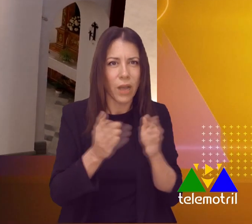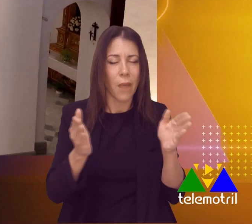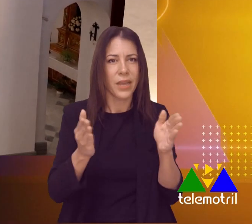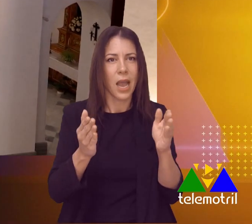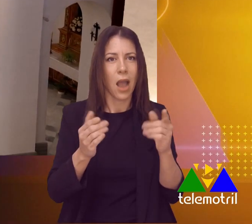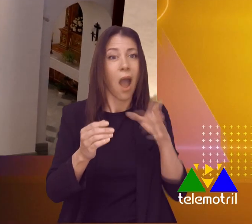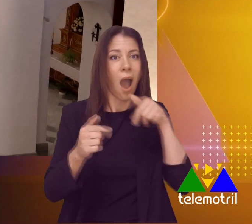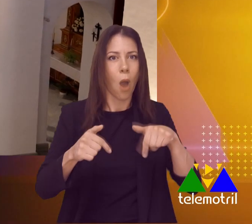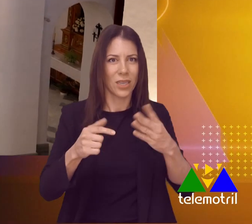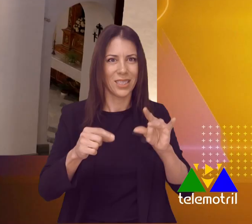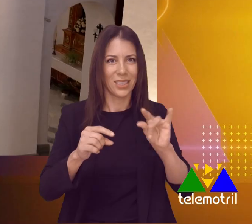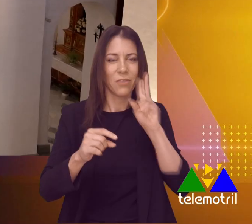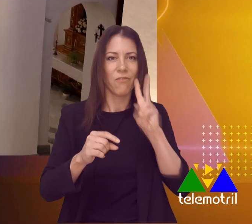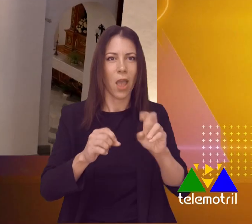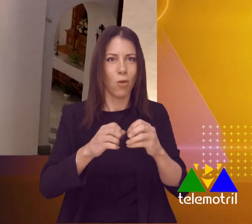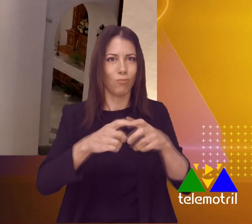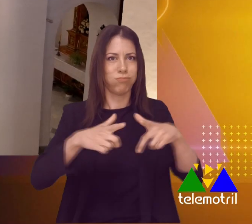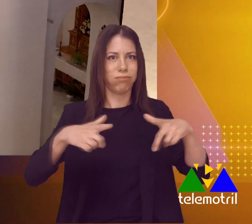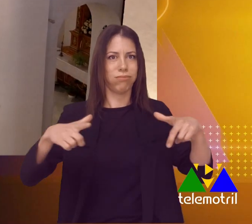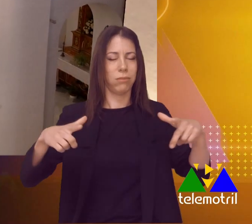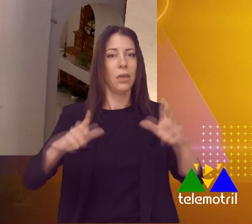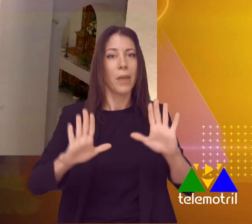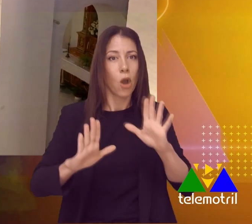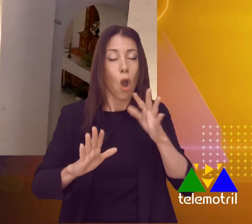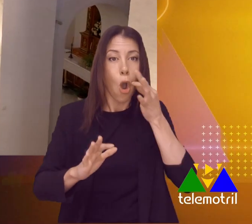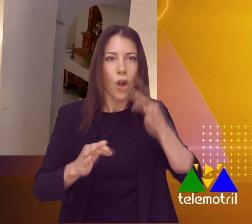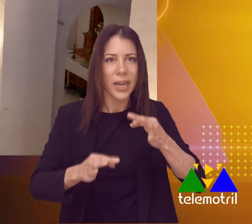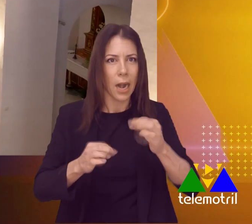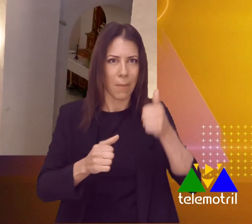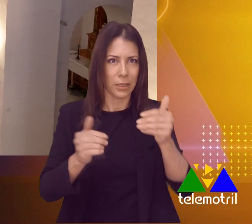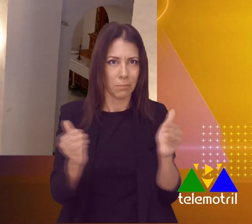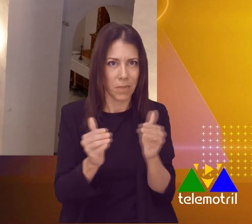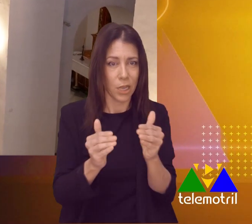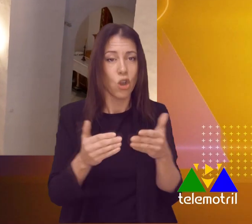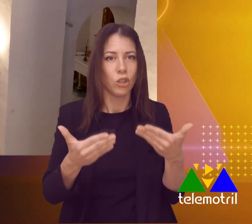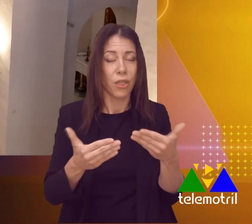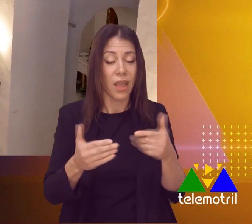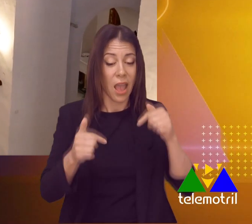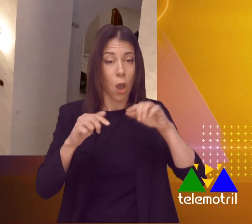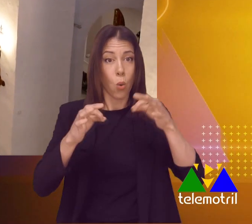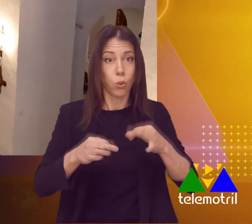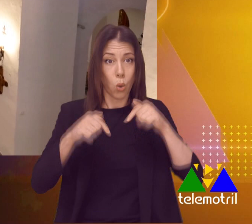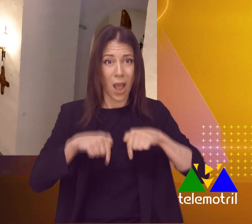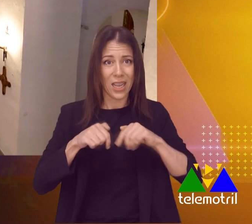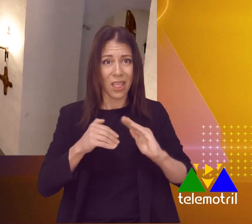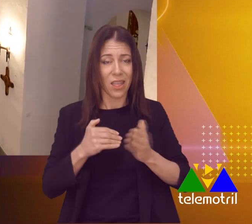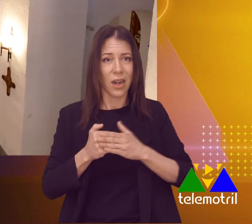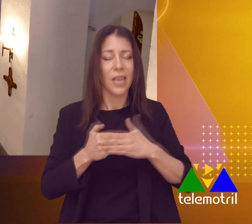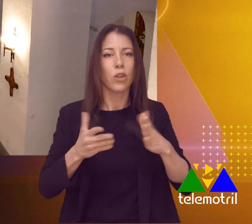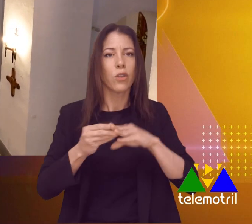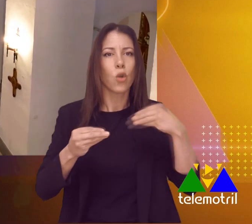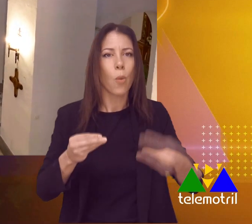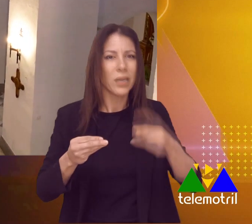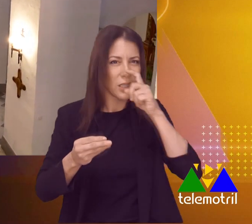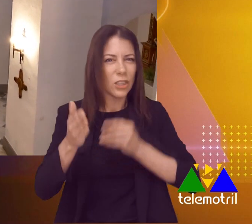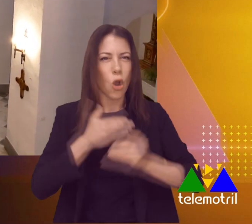extremos, y sería la iglesia original. Cerraría aquí. Decían que los documentos antiguos